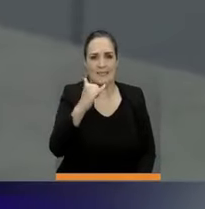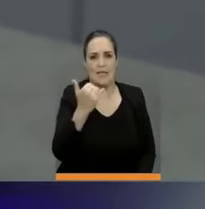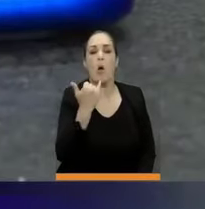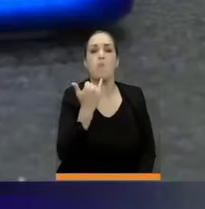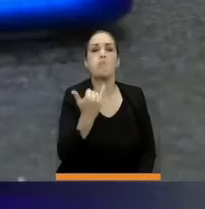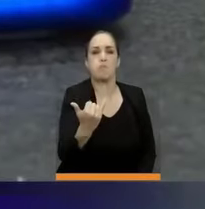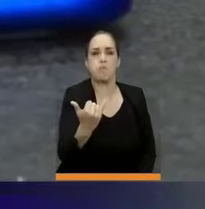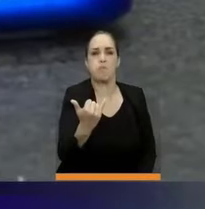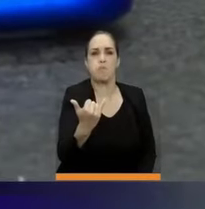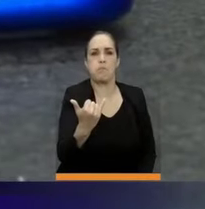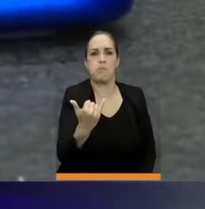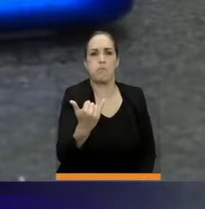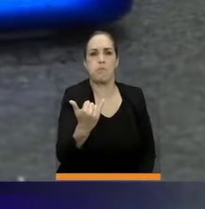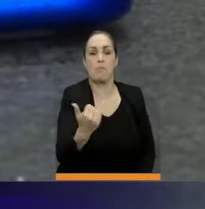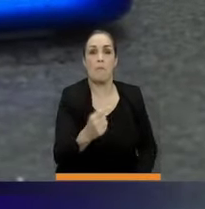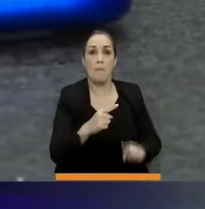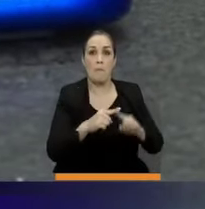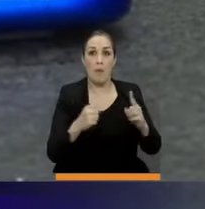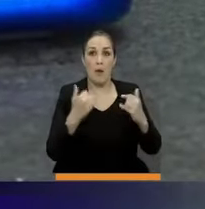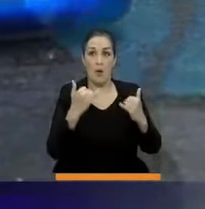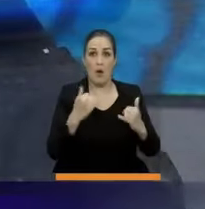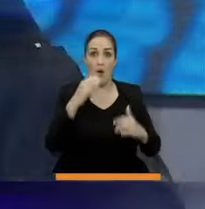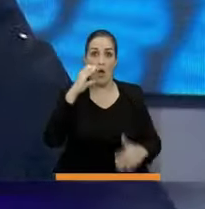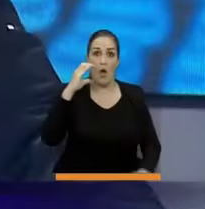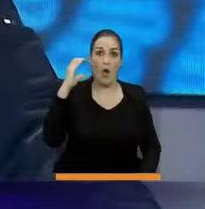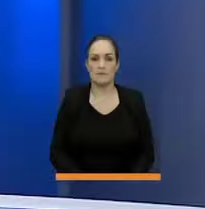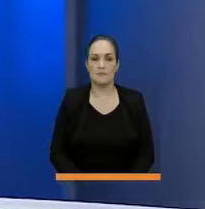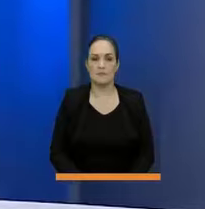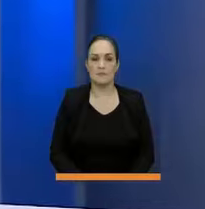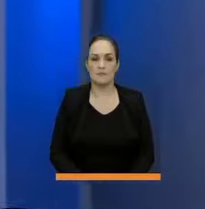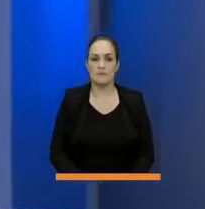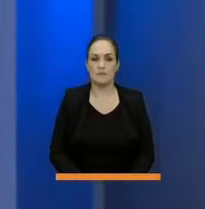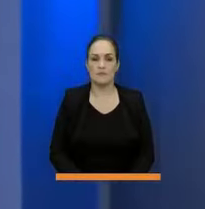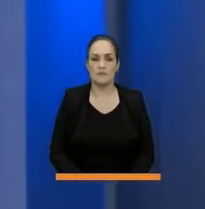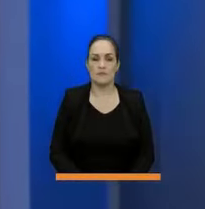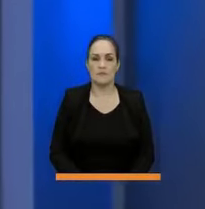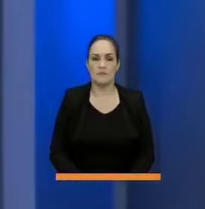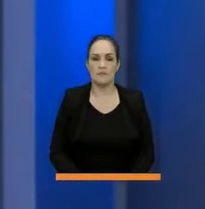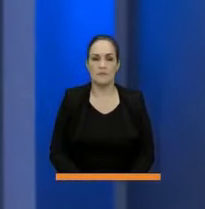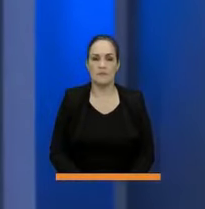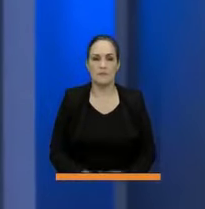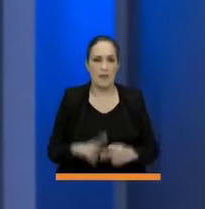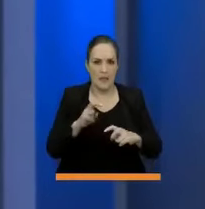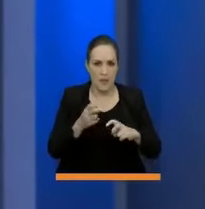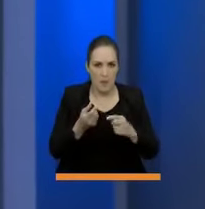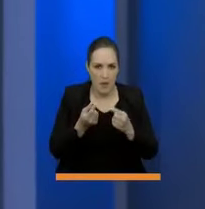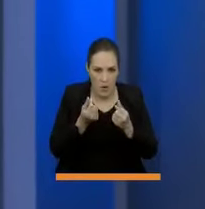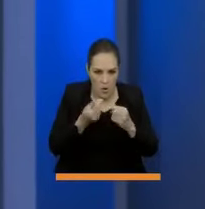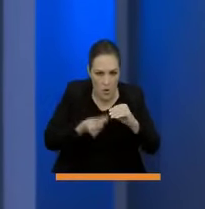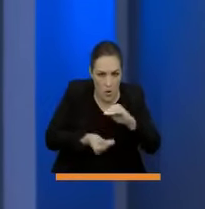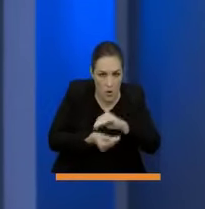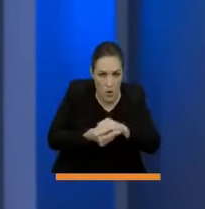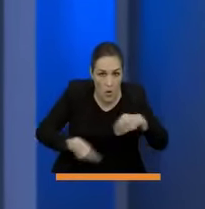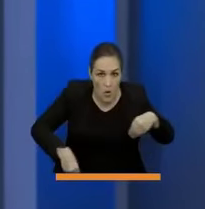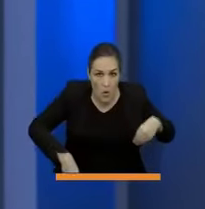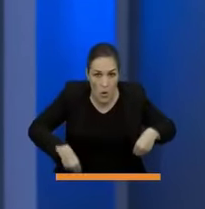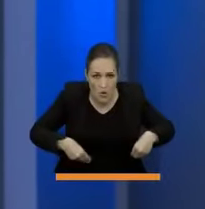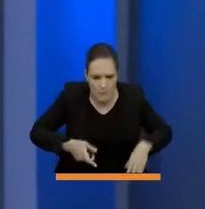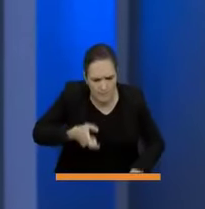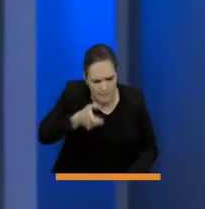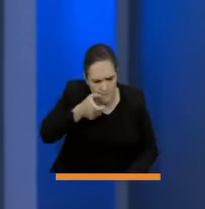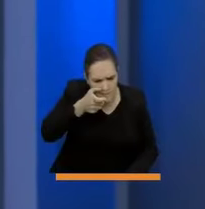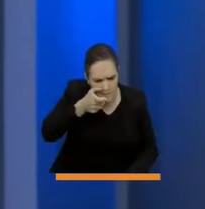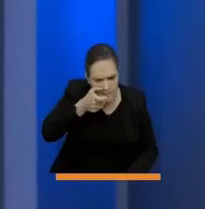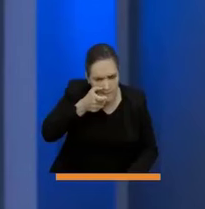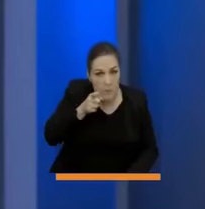lo podemos deducir de las declaraciones de Andrés Hidárraga. Casos de corrupción que están bajo la lupa, por eso hoy me acompaña el secretario